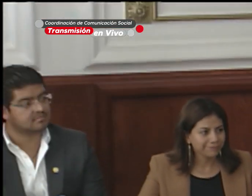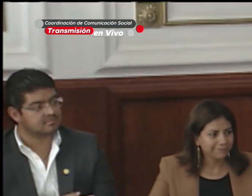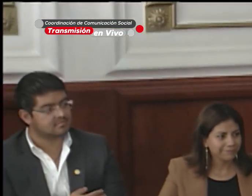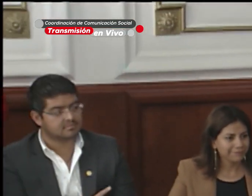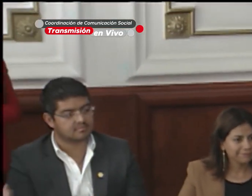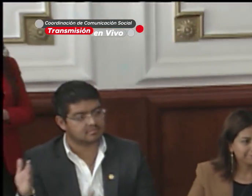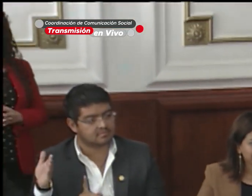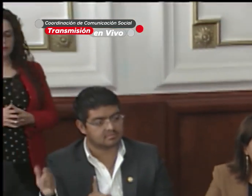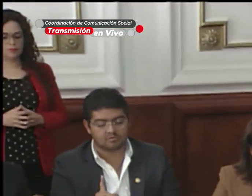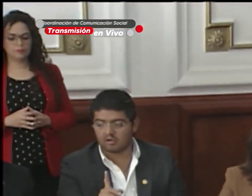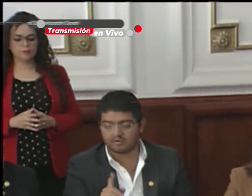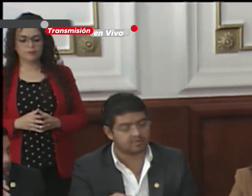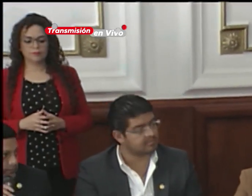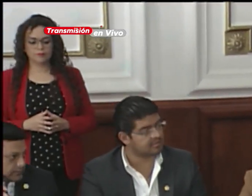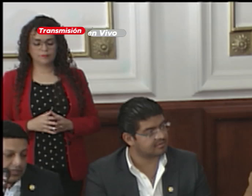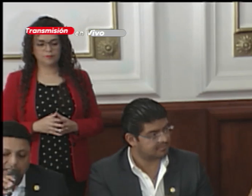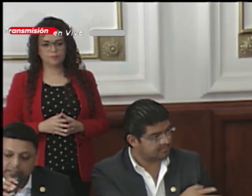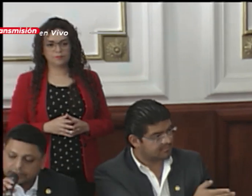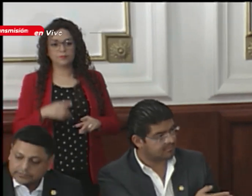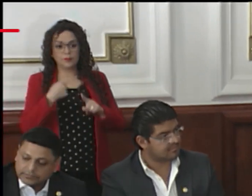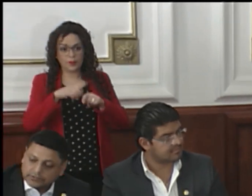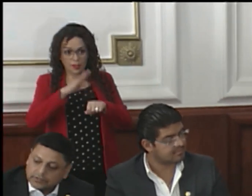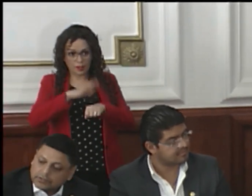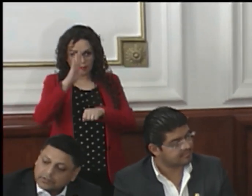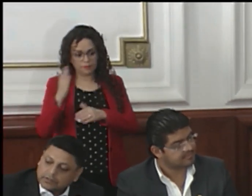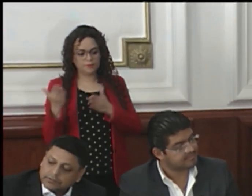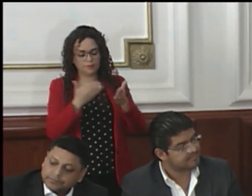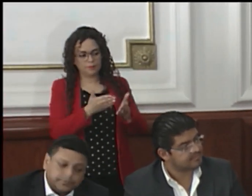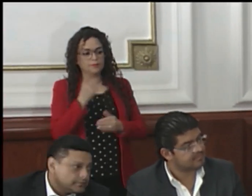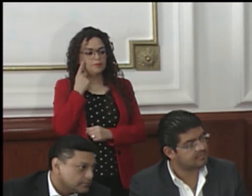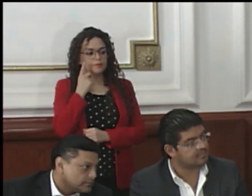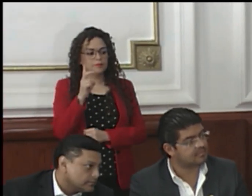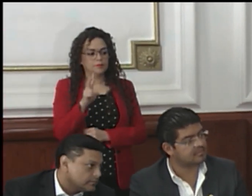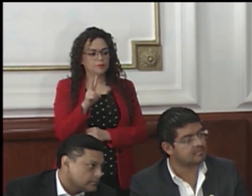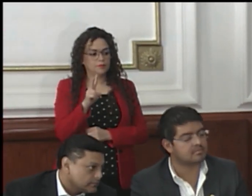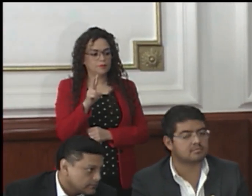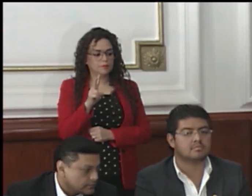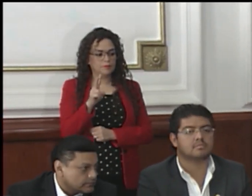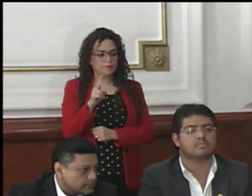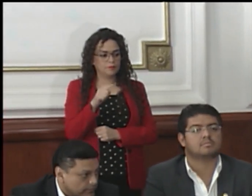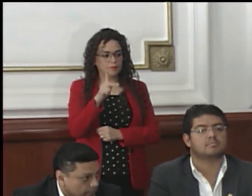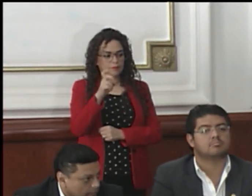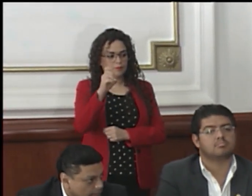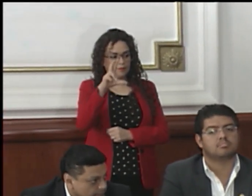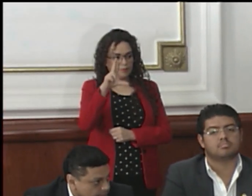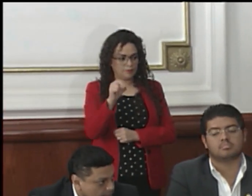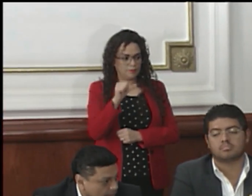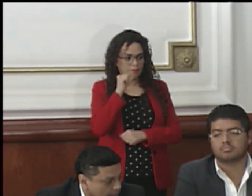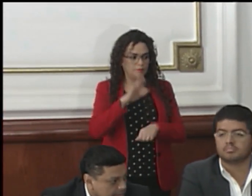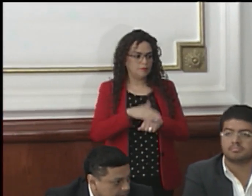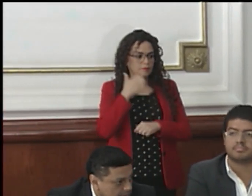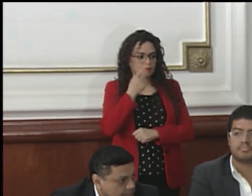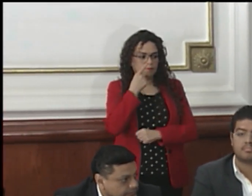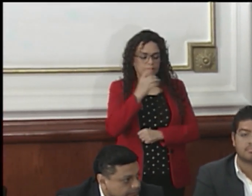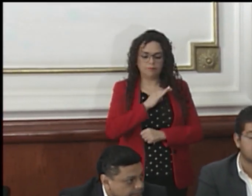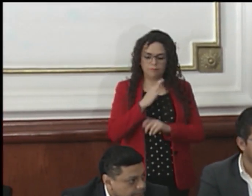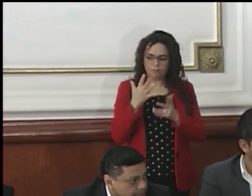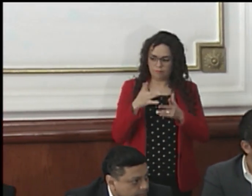¿Alguien más? Muchas gracias, diputado. Adelante. Solamente sumarme a las felicitaciones, diputado